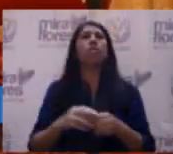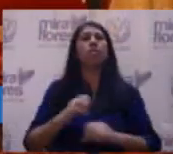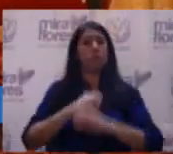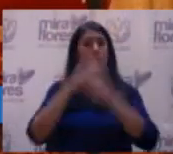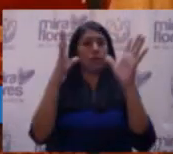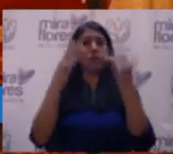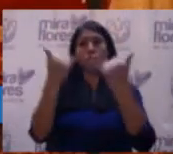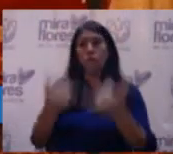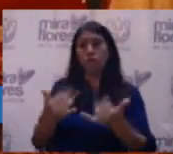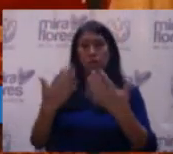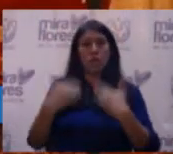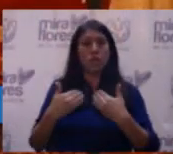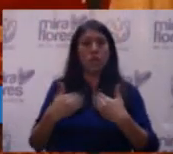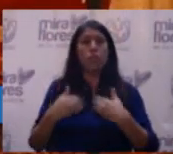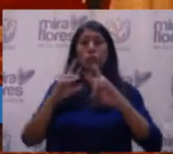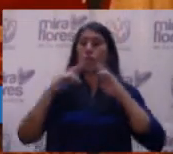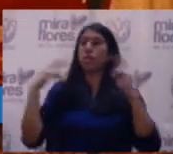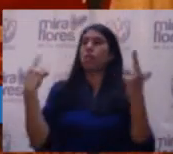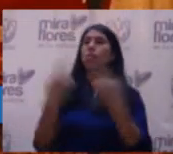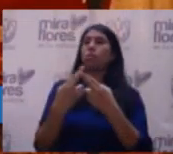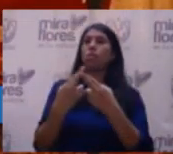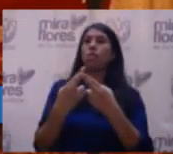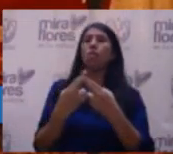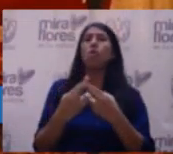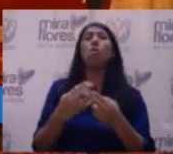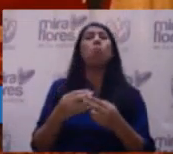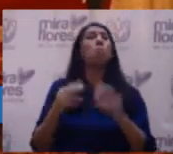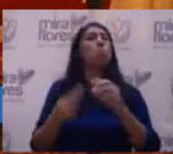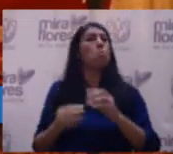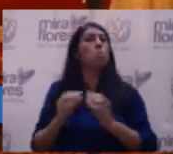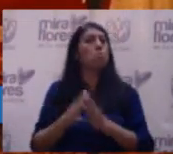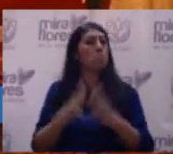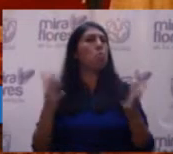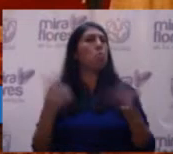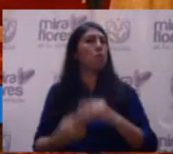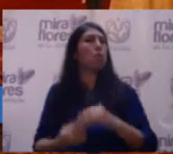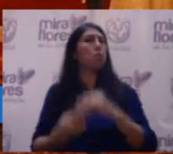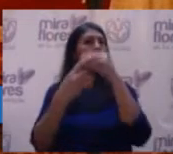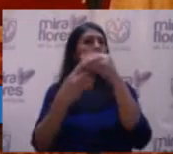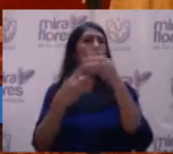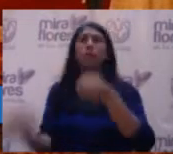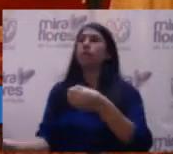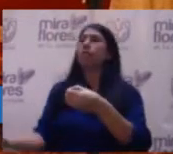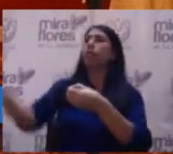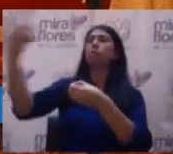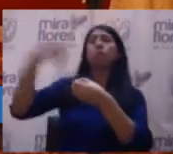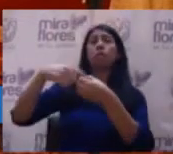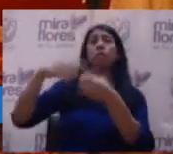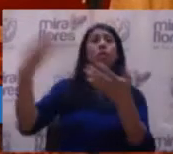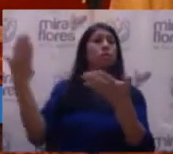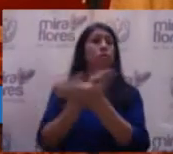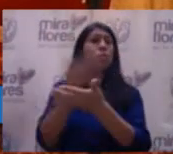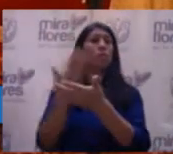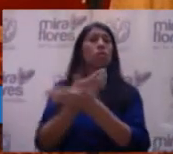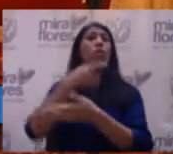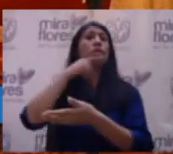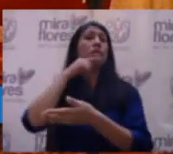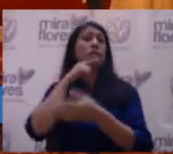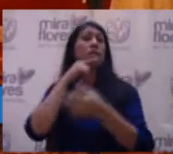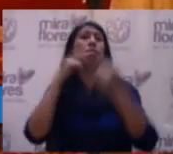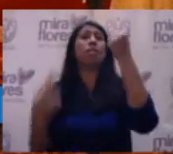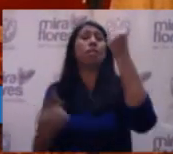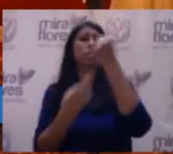Hoy tenemos una sesión realmente muy especial. Incorporamos a una nueva regidora, a quien le damos